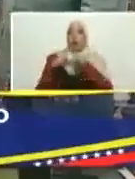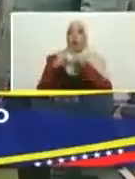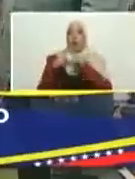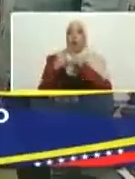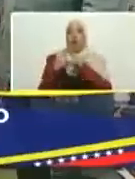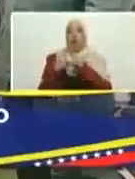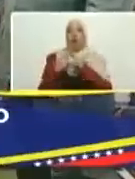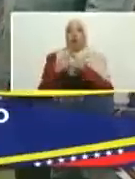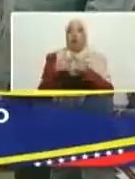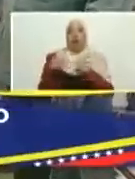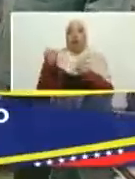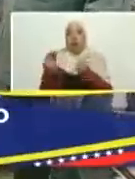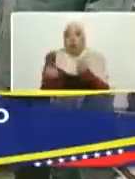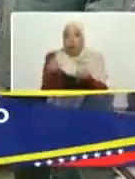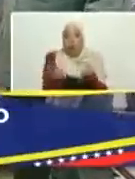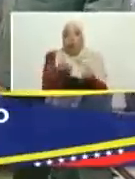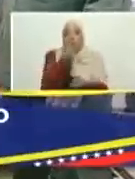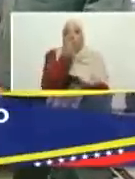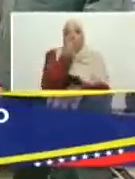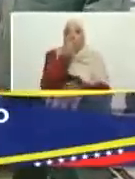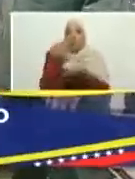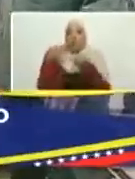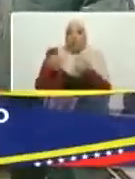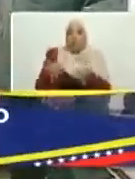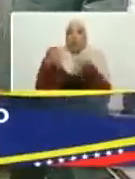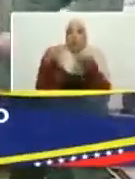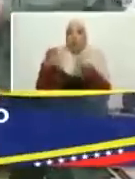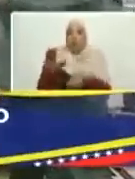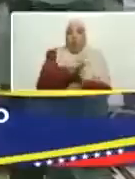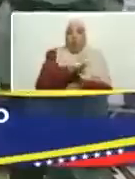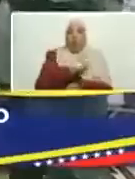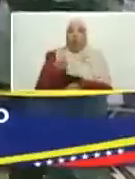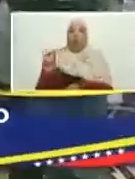los bosques naturales, en nuestras reservas forestales.